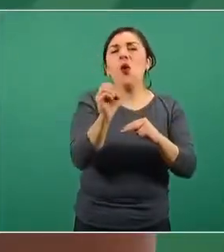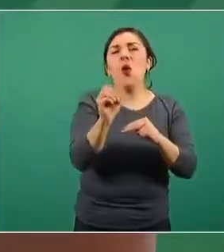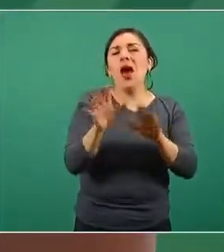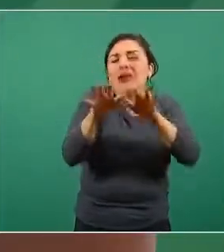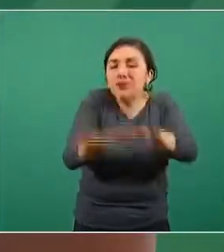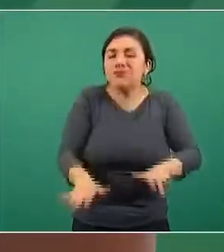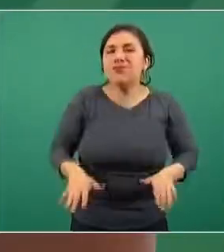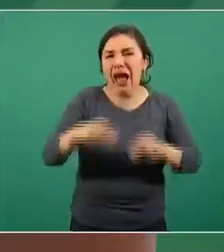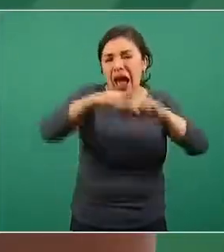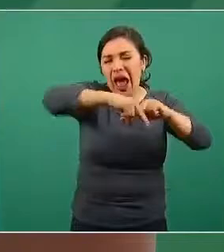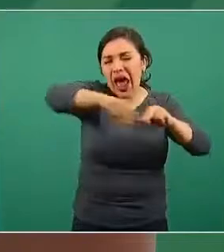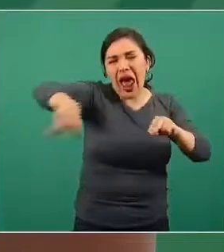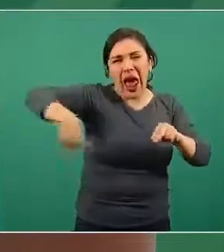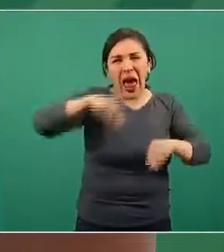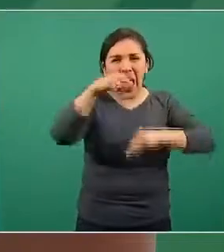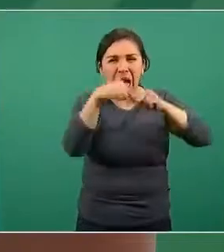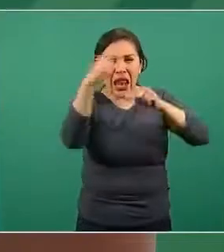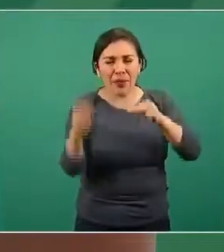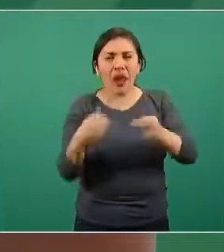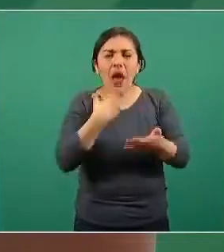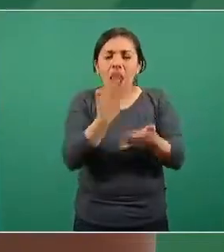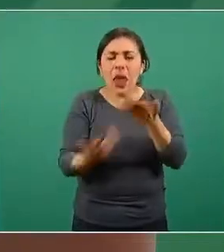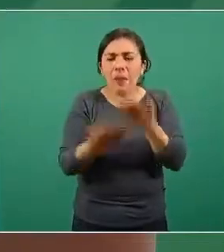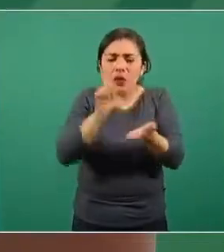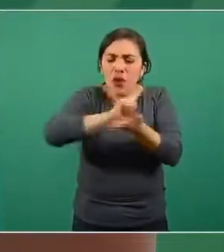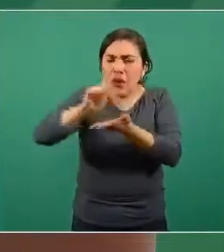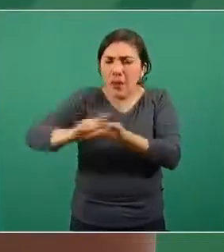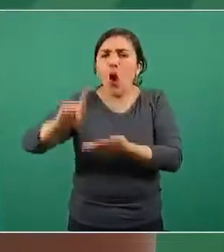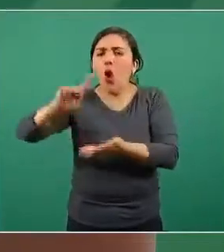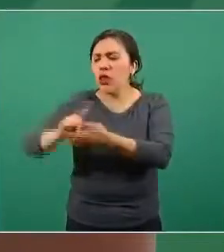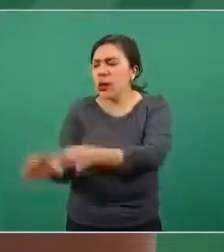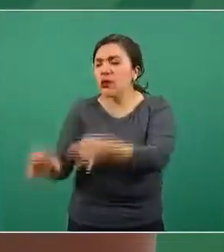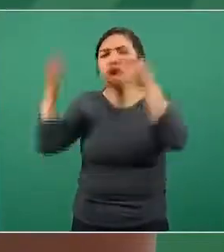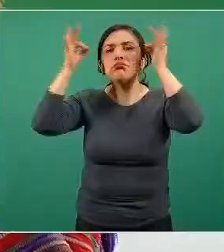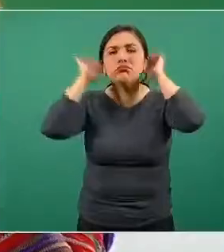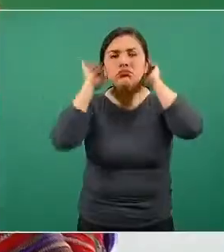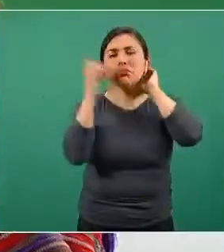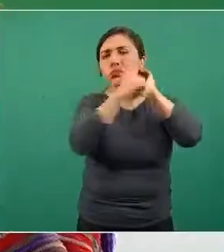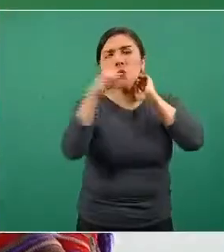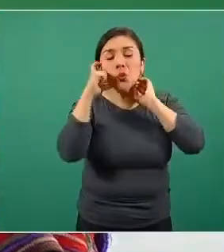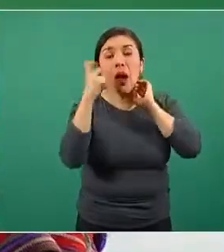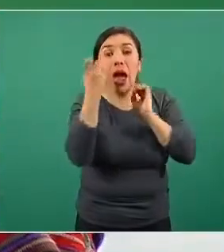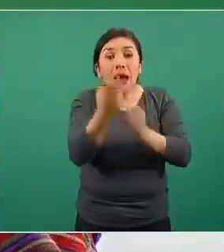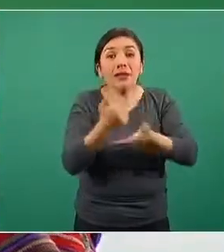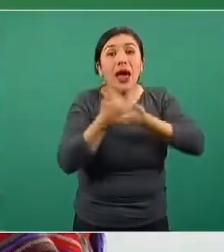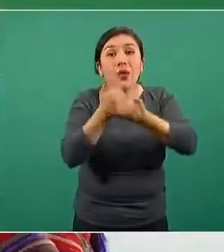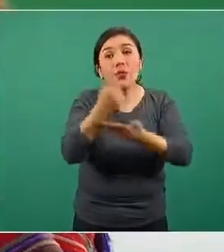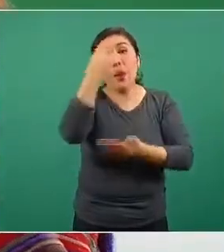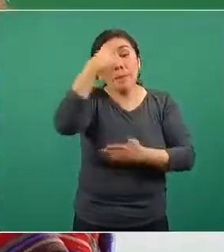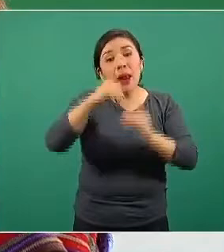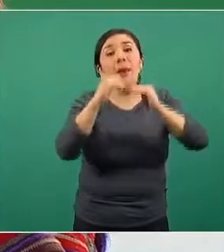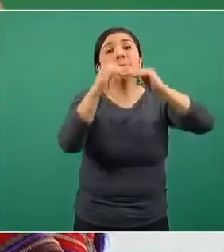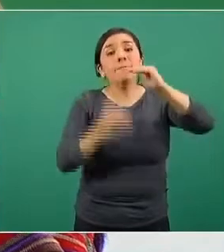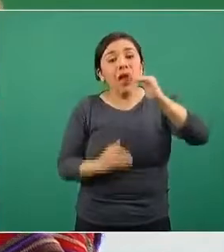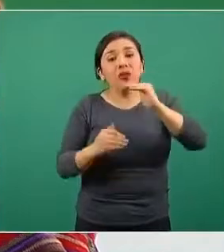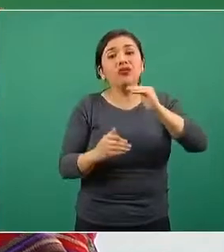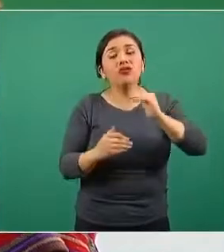alberca, etcétera, hago higiene de manos, me coloco mi cubrebocas y entonces estoy disminuyendo por mucho